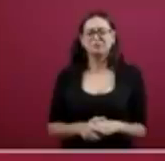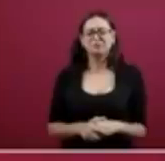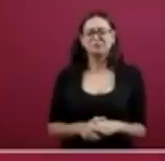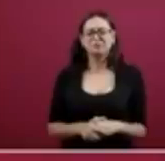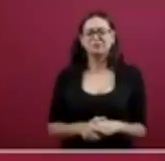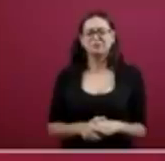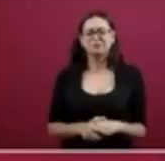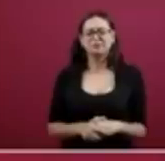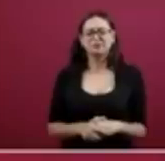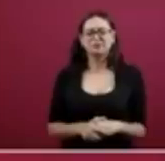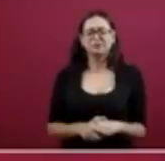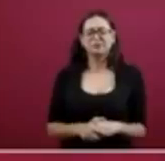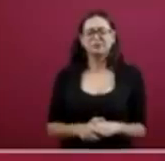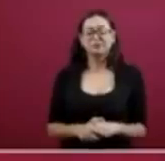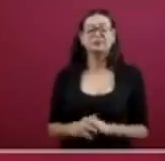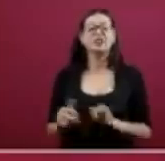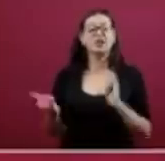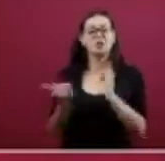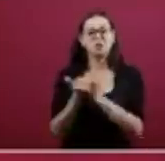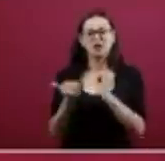los hoteles